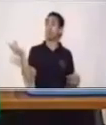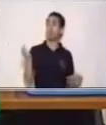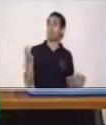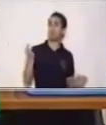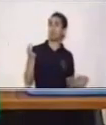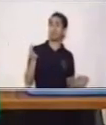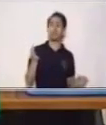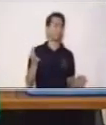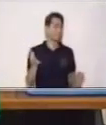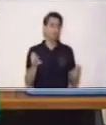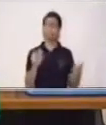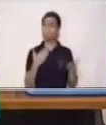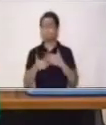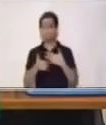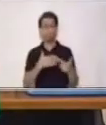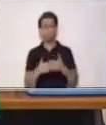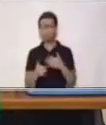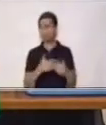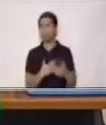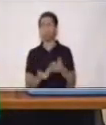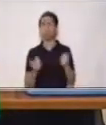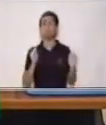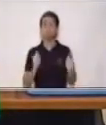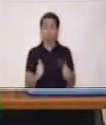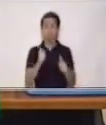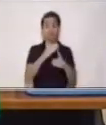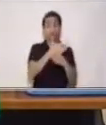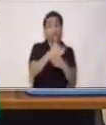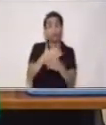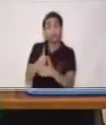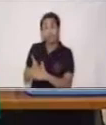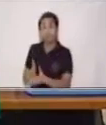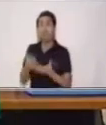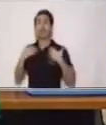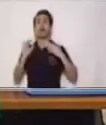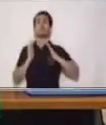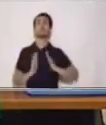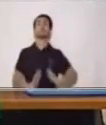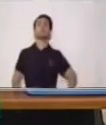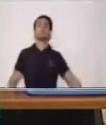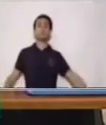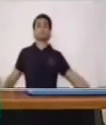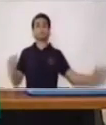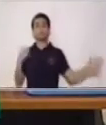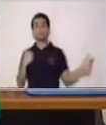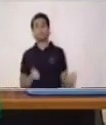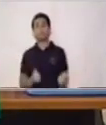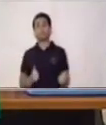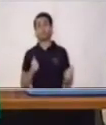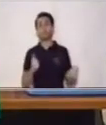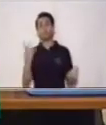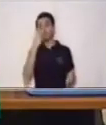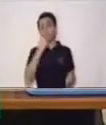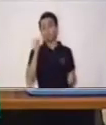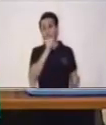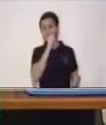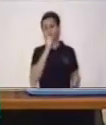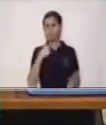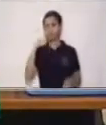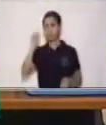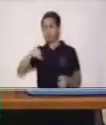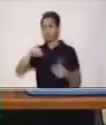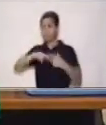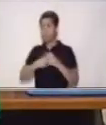importante es compartir, lo importante es relajarnos y desestresarnos a través de una linda canción. Y hoy, para empezar nuestro